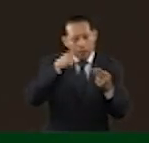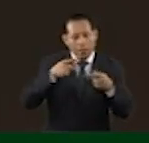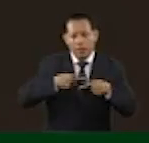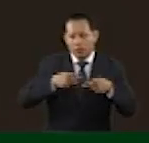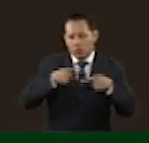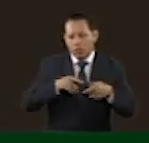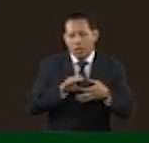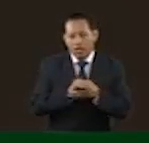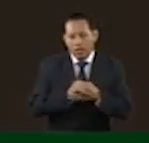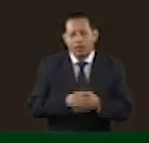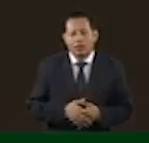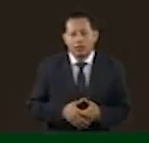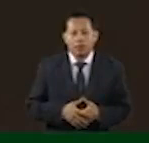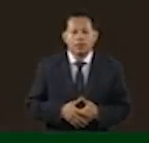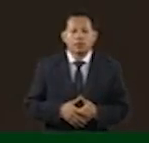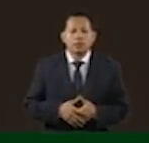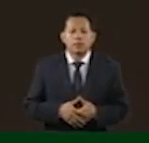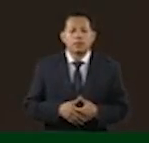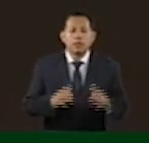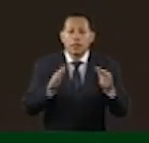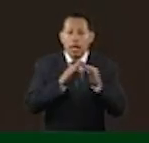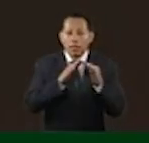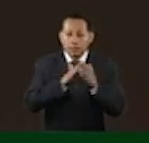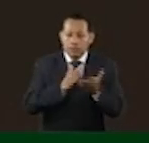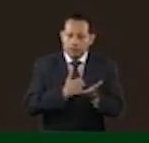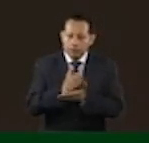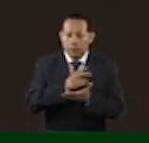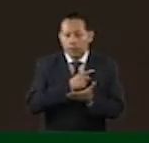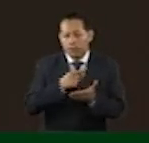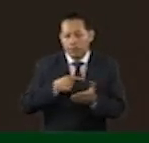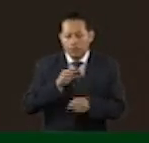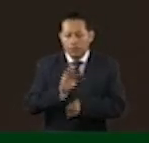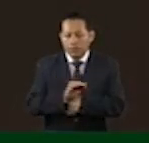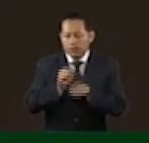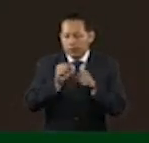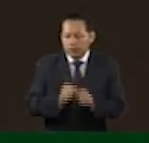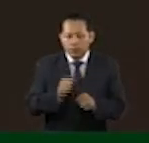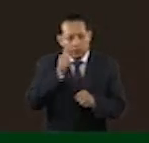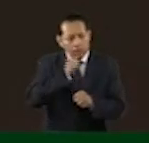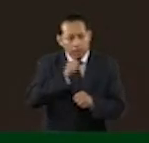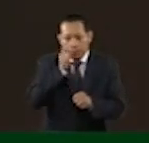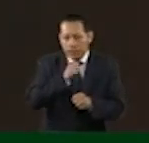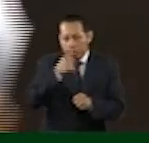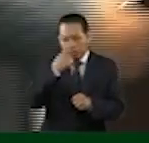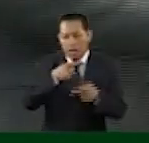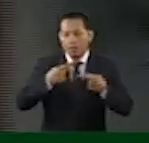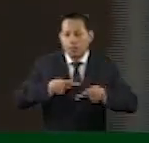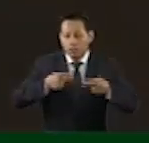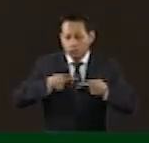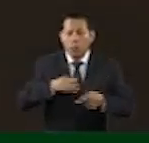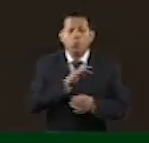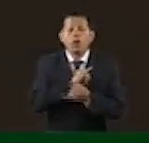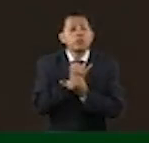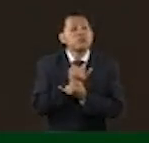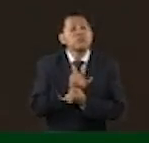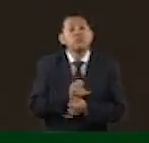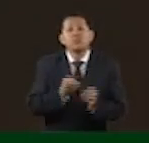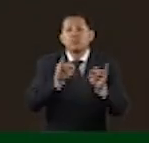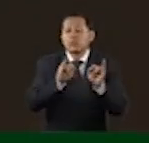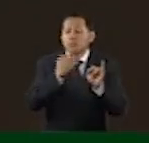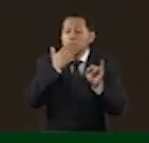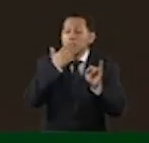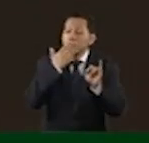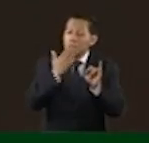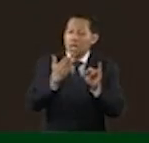población. Una vivienda accesible debe garantizar en todo momento la autonomía, la seguridad, la